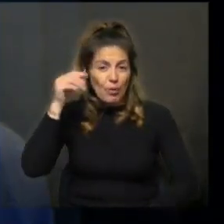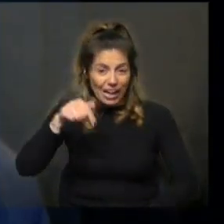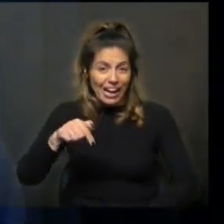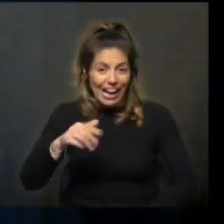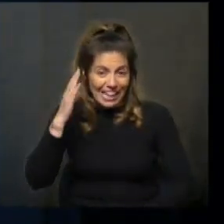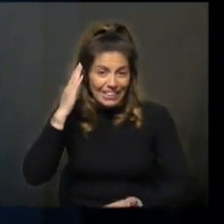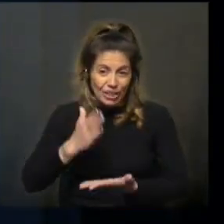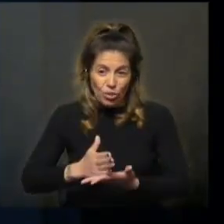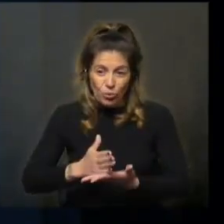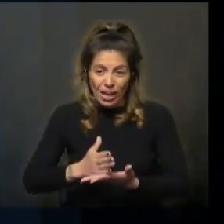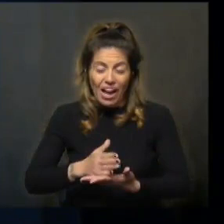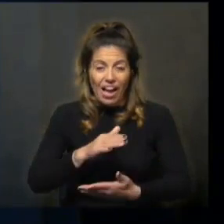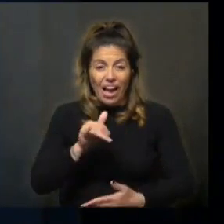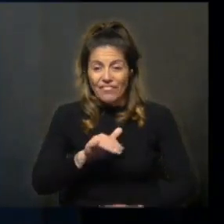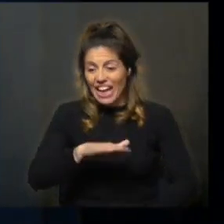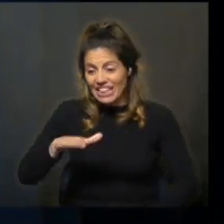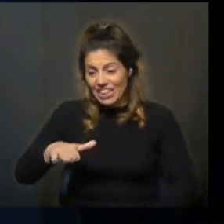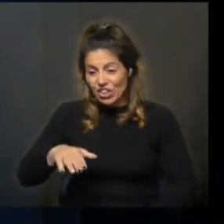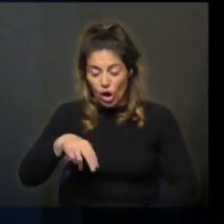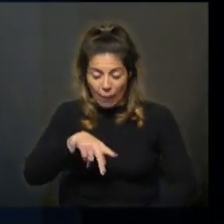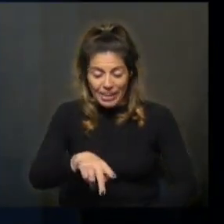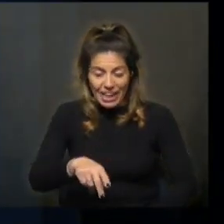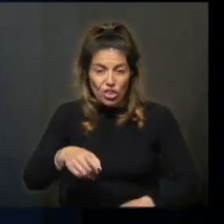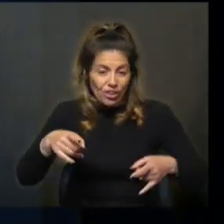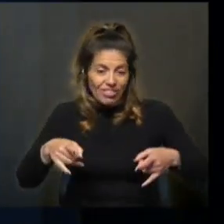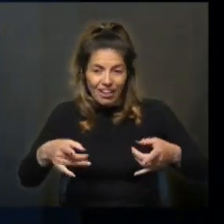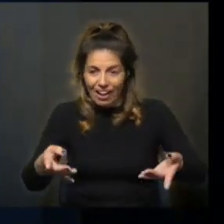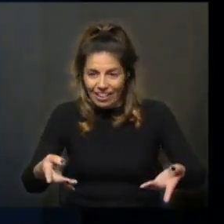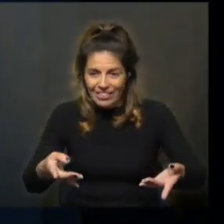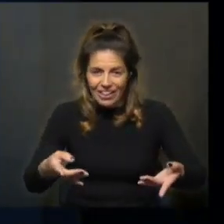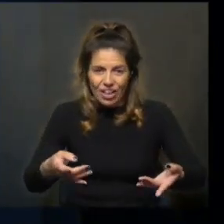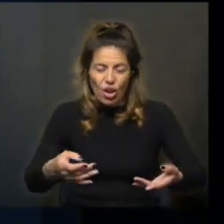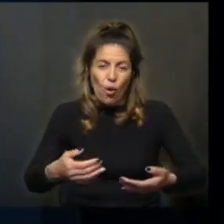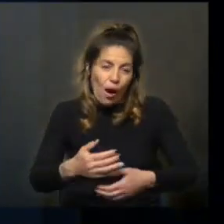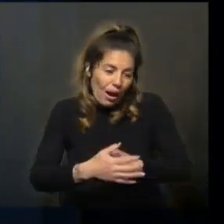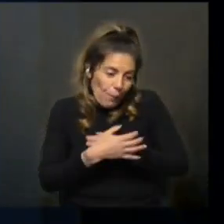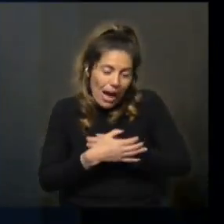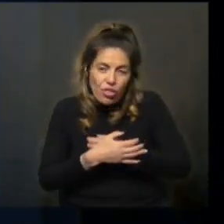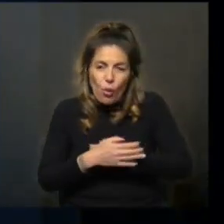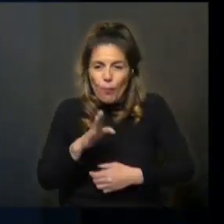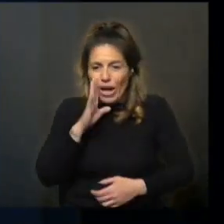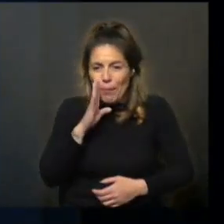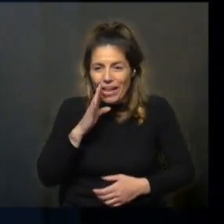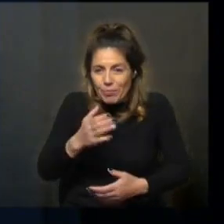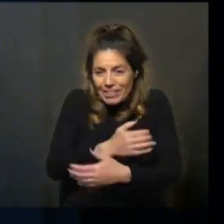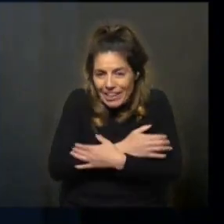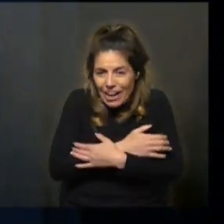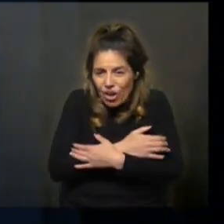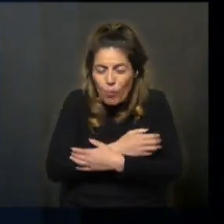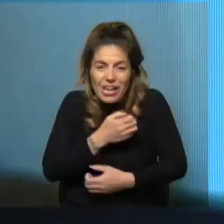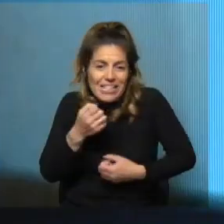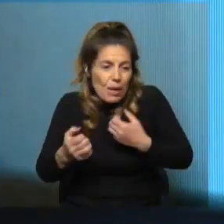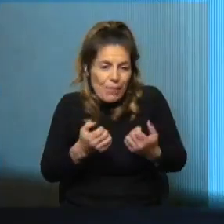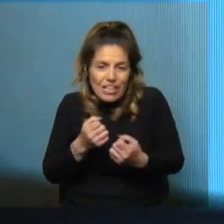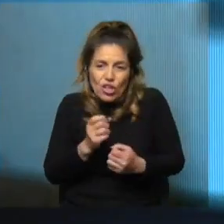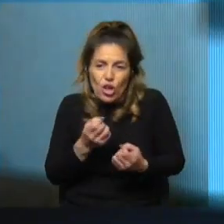entre los catres o arropados por las madres apretados Para tenerlos contra sí como como la desesperación de